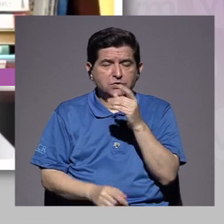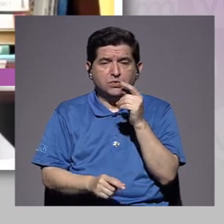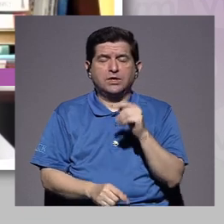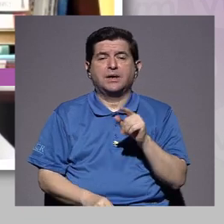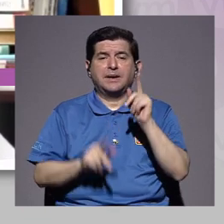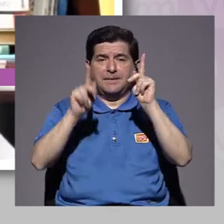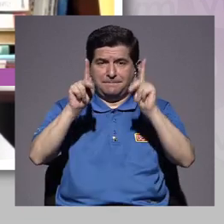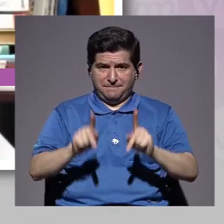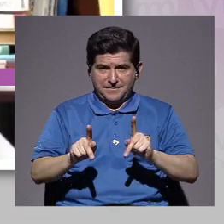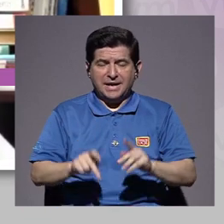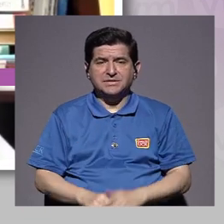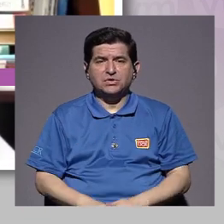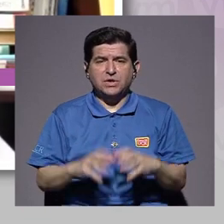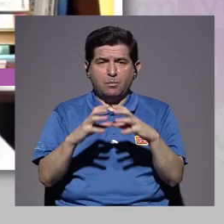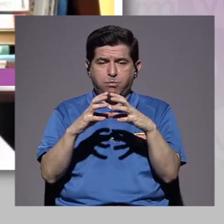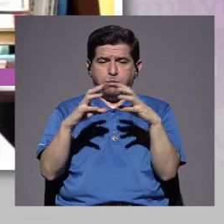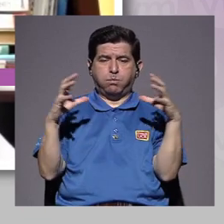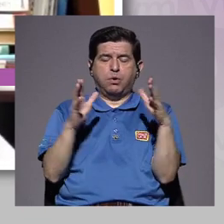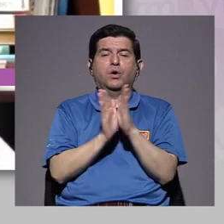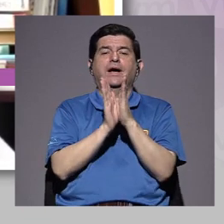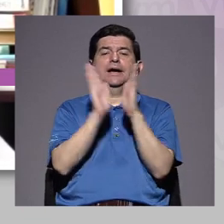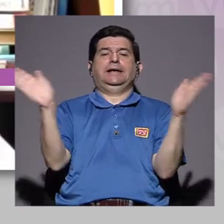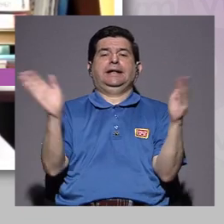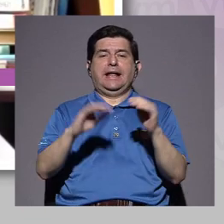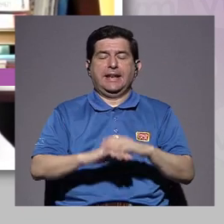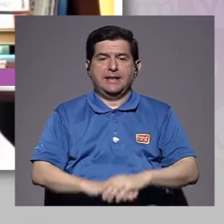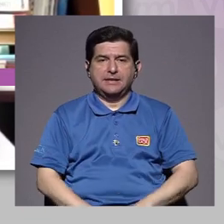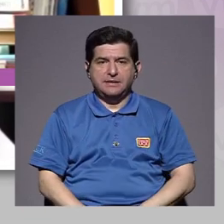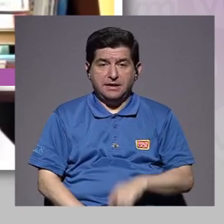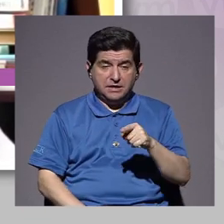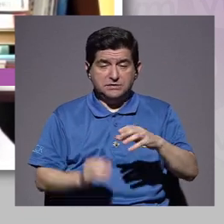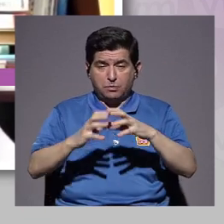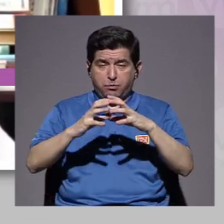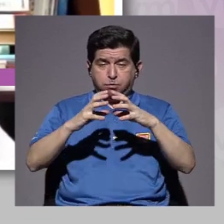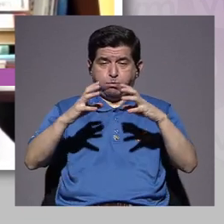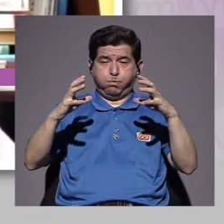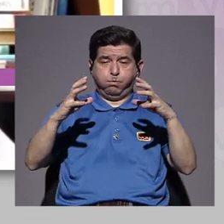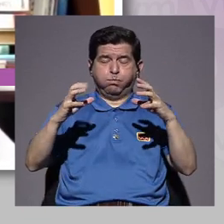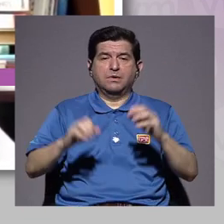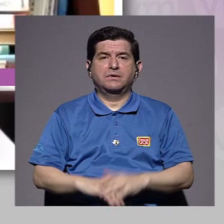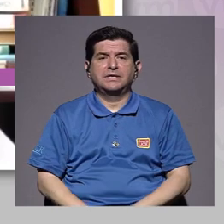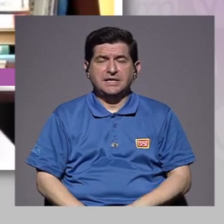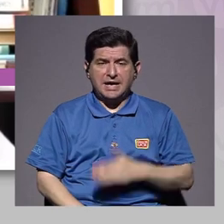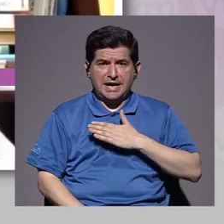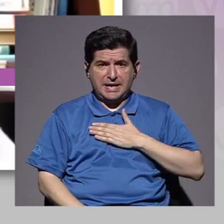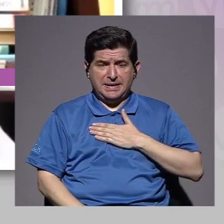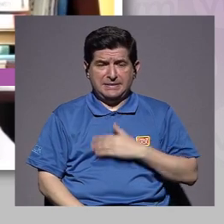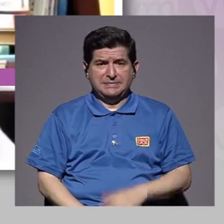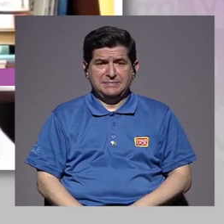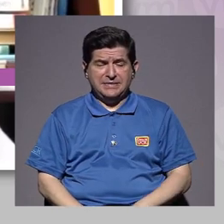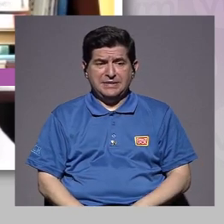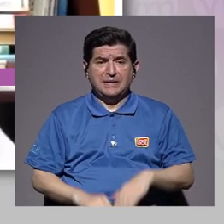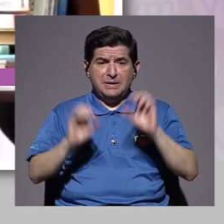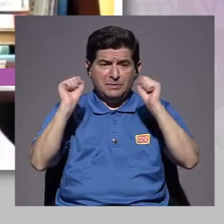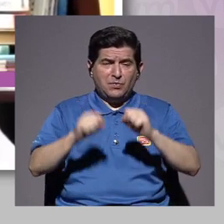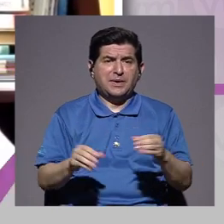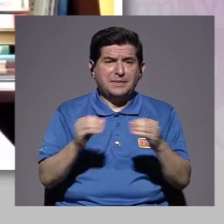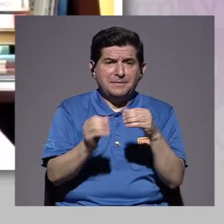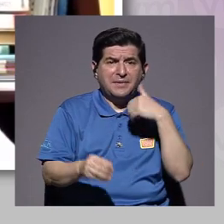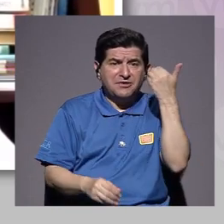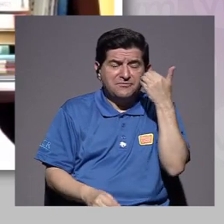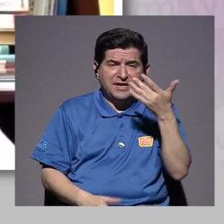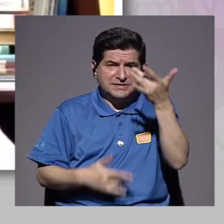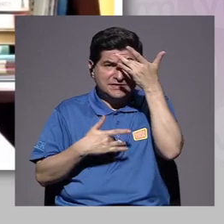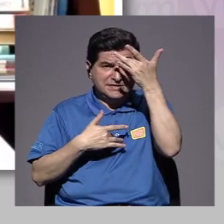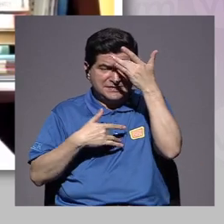que la persona tenga una inflamación generalizada. Esa inflamación me predispone a padecer una